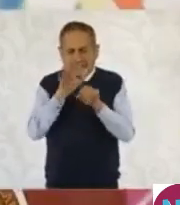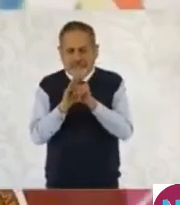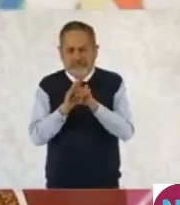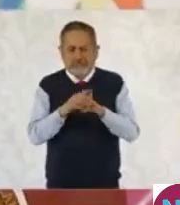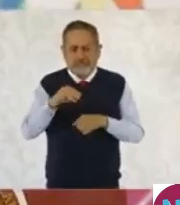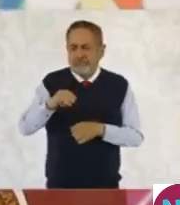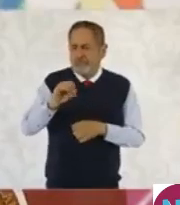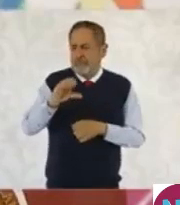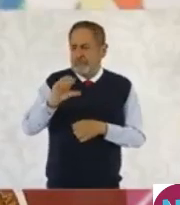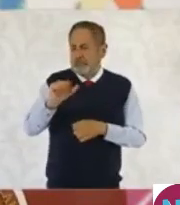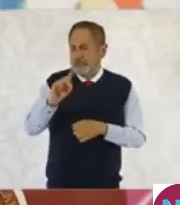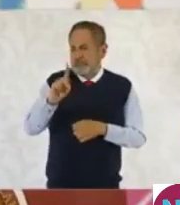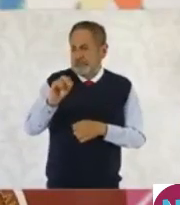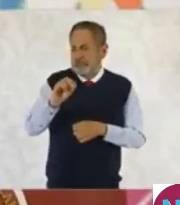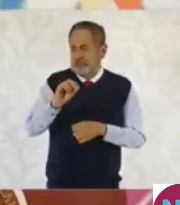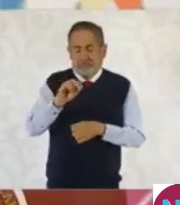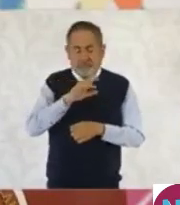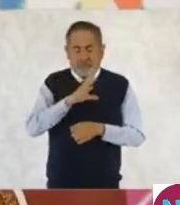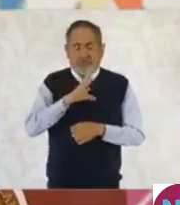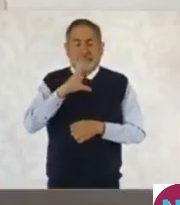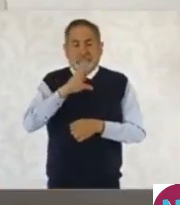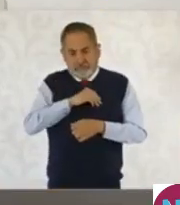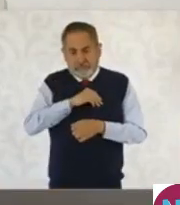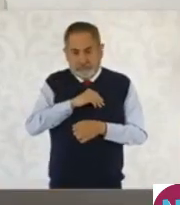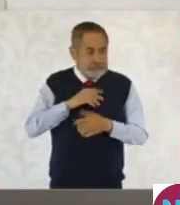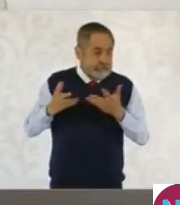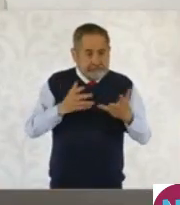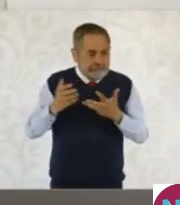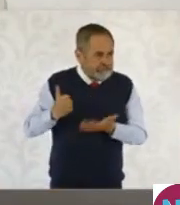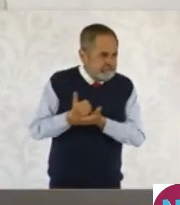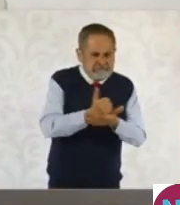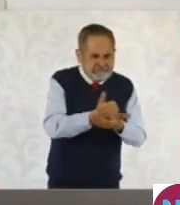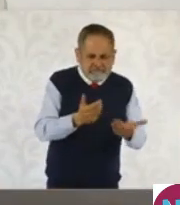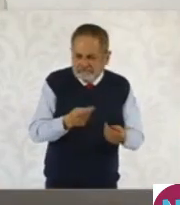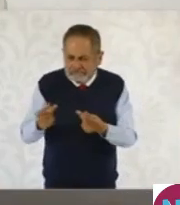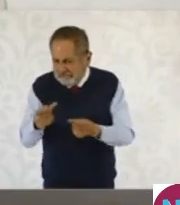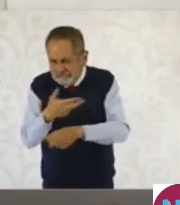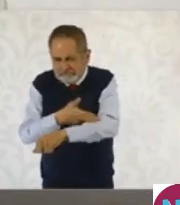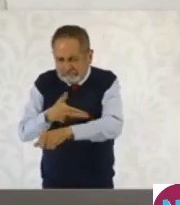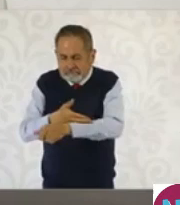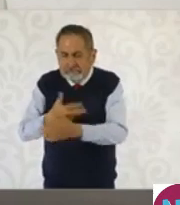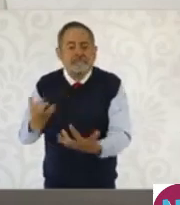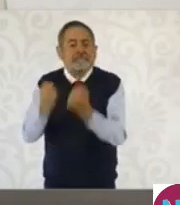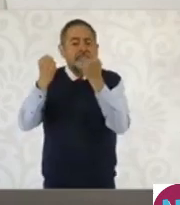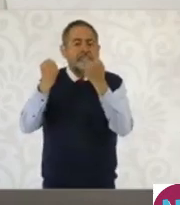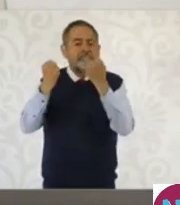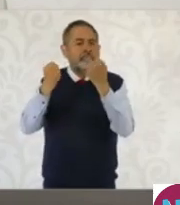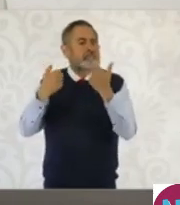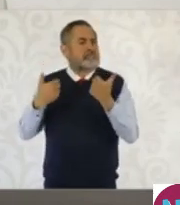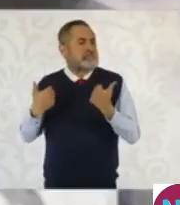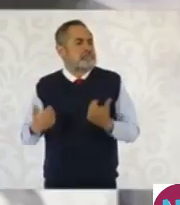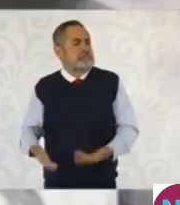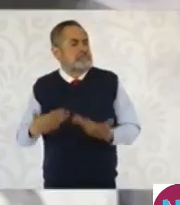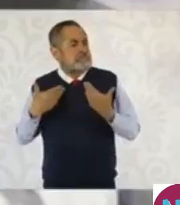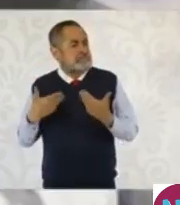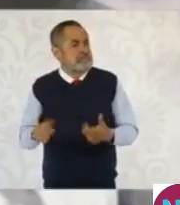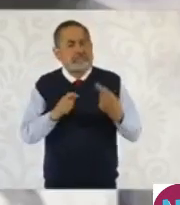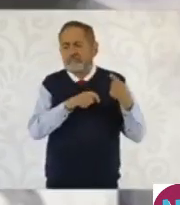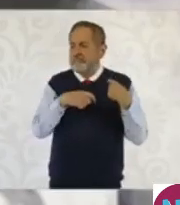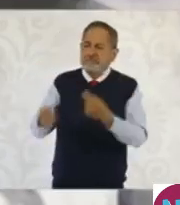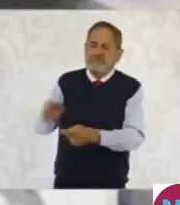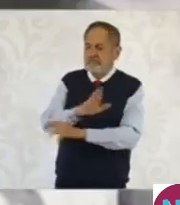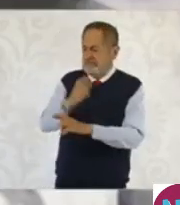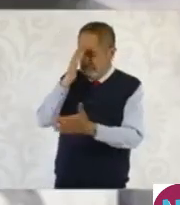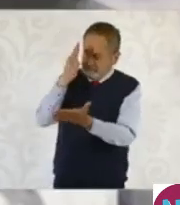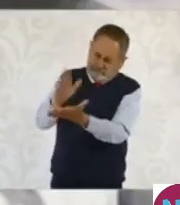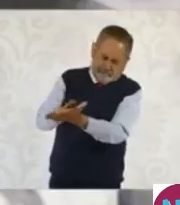cosas por el tema del código infarto. Por eso queríamos presentarlo el día de hoy, también en reconocimiento y agradecimiento a todo el